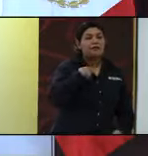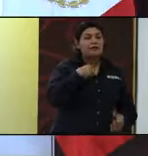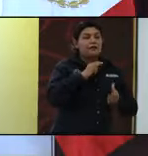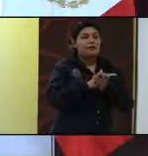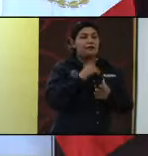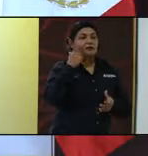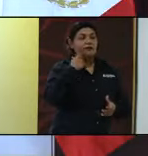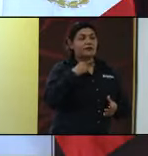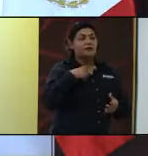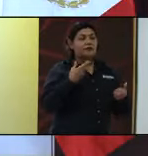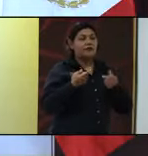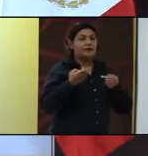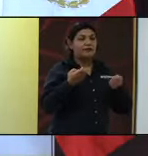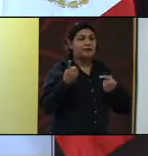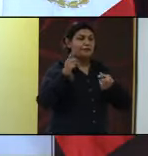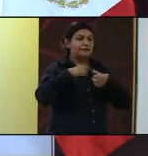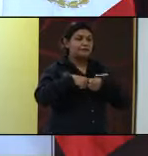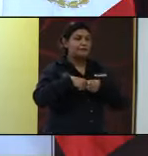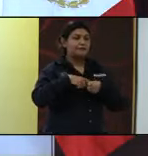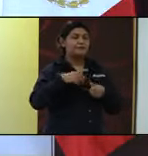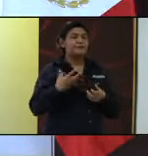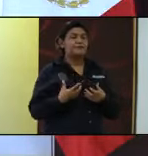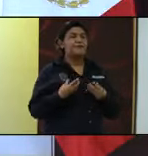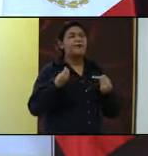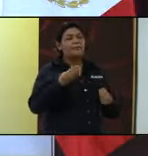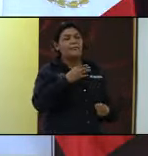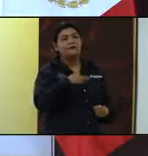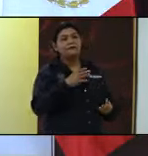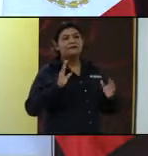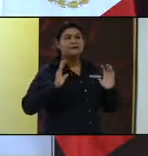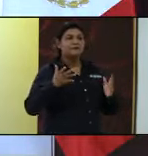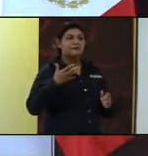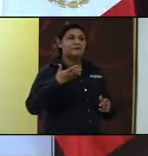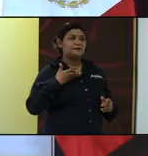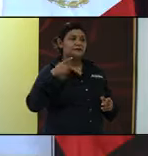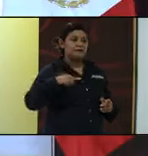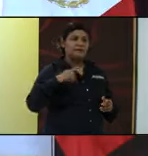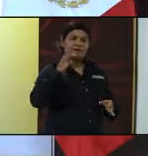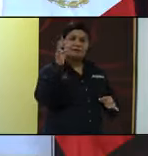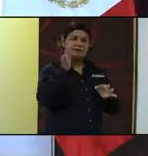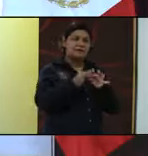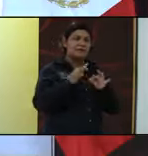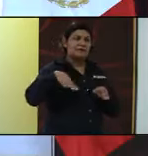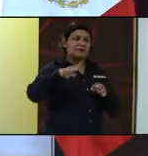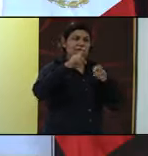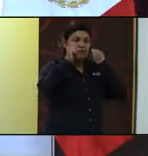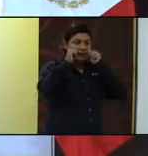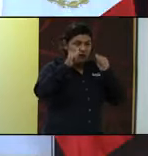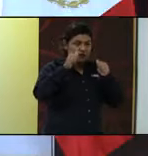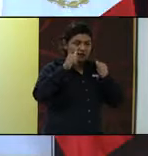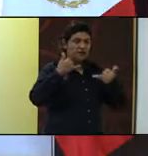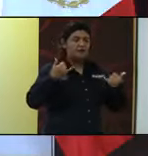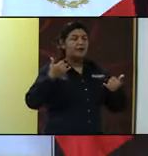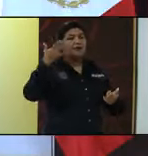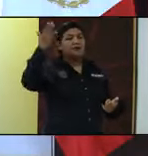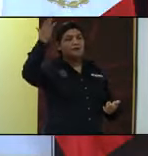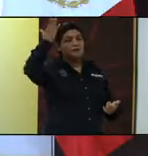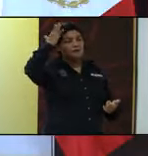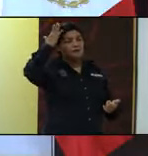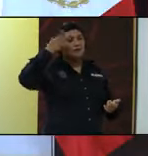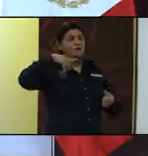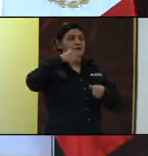al gimnasio multidisciplinario inclusivo. Qué bueno que tenemos ya estas instalaciones listas para atender a los adultos mayores. Yo le